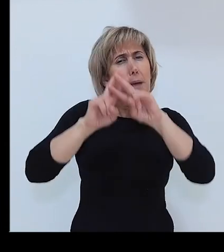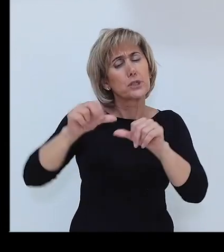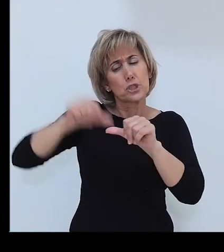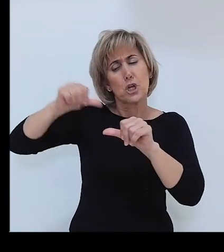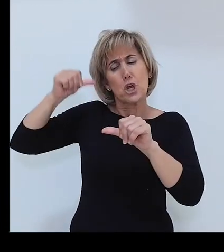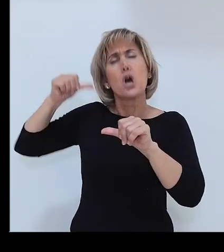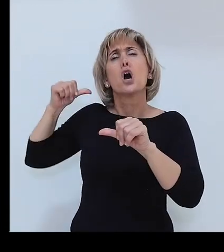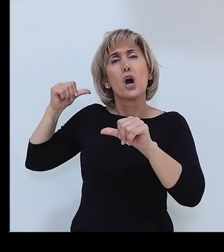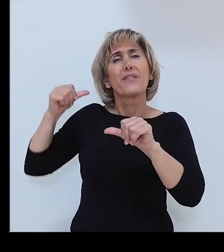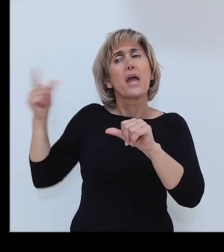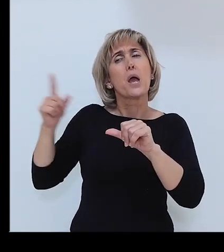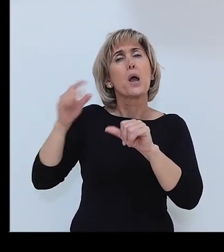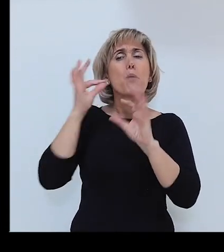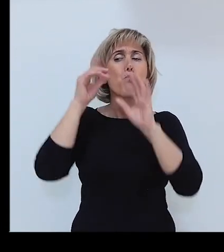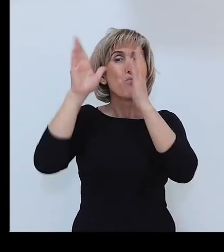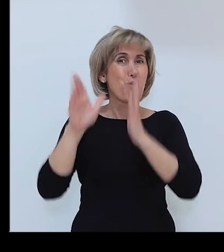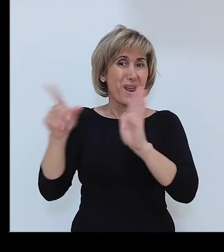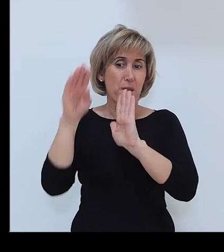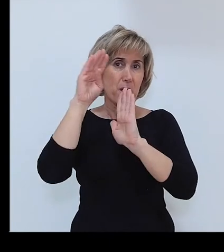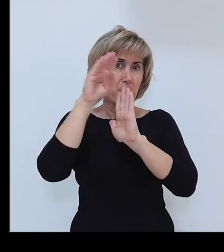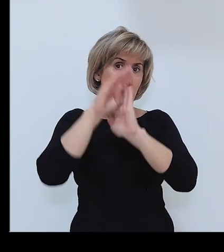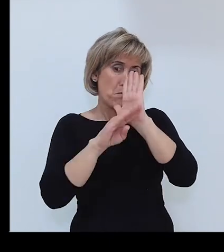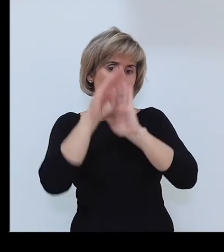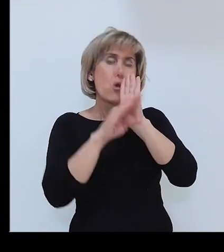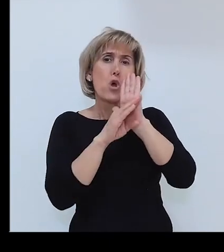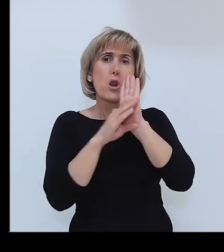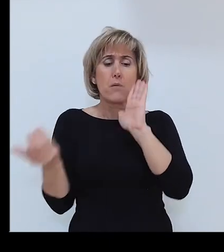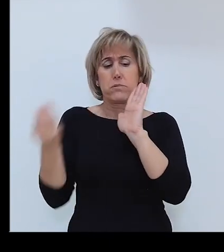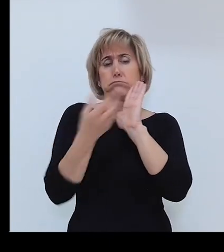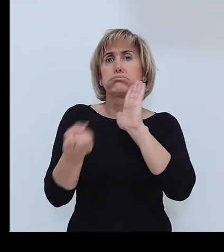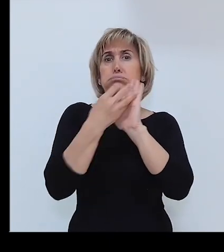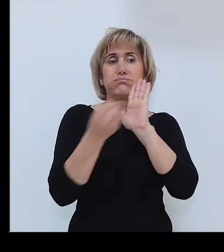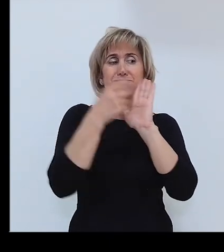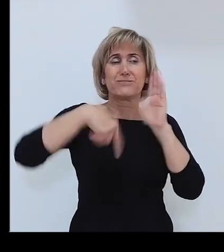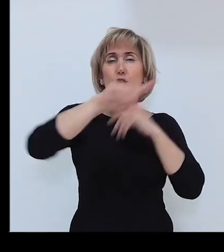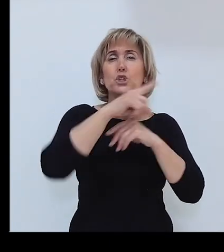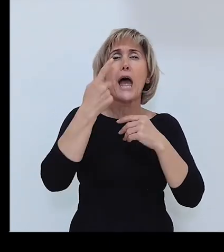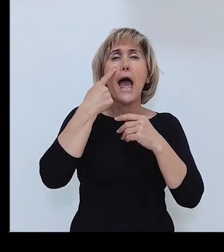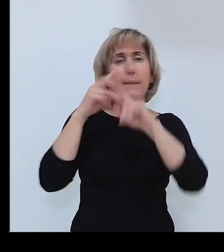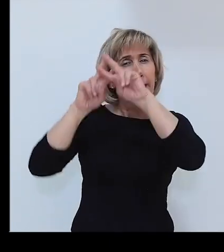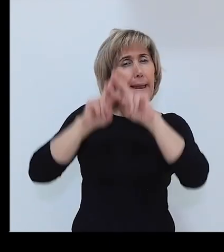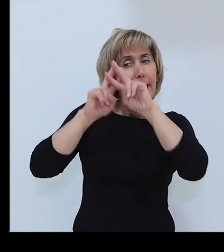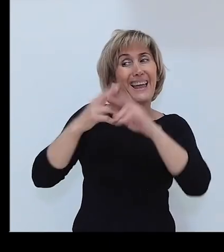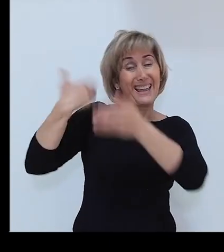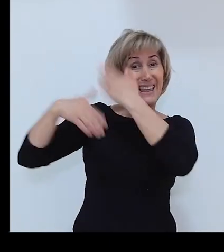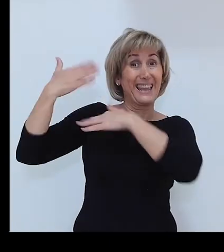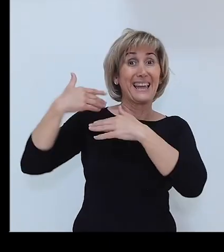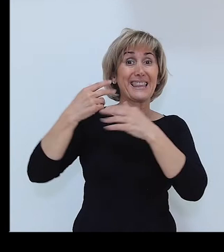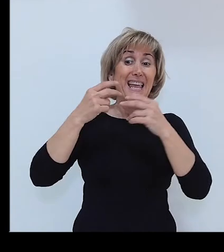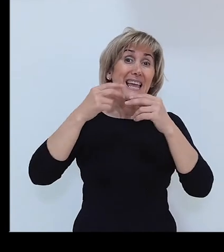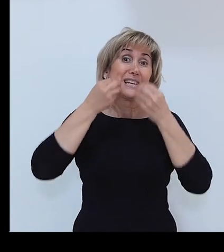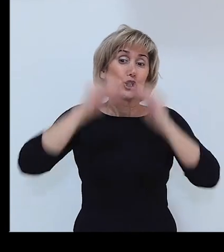que hay una revisión de la o este programa modestamente puede contribuir a revisar la